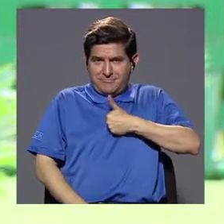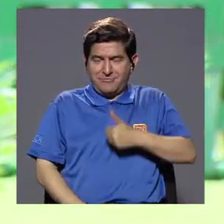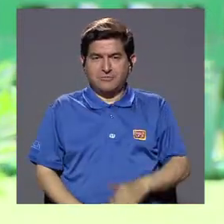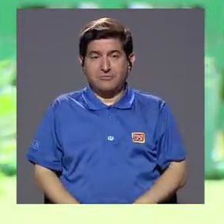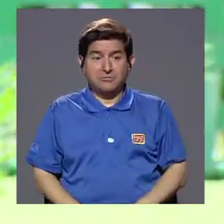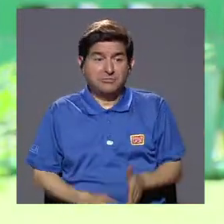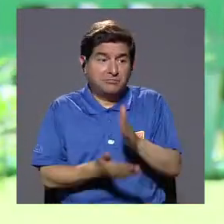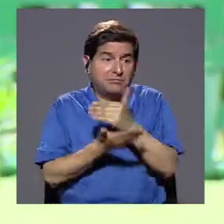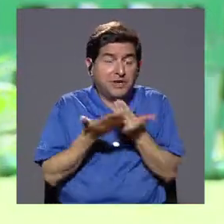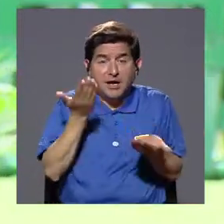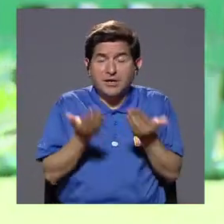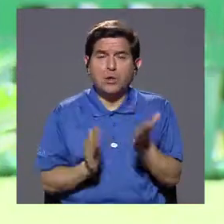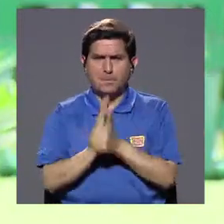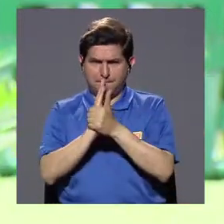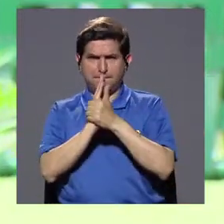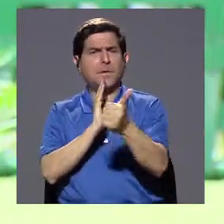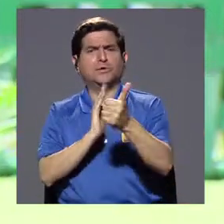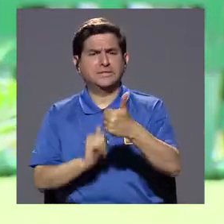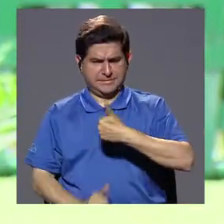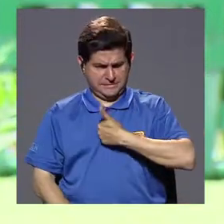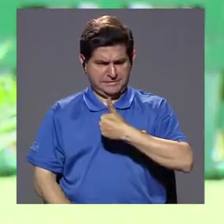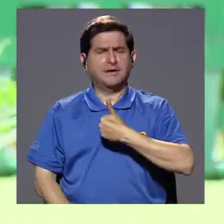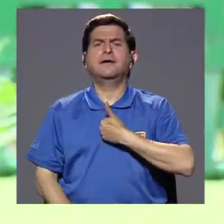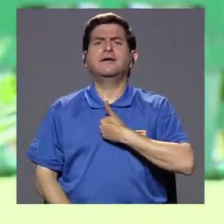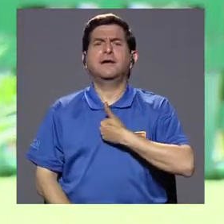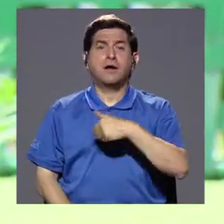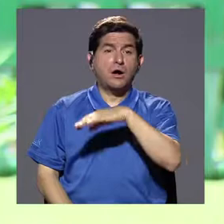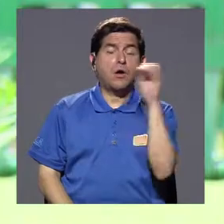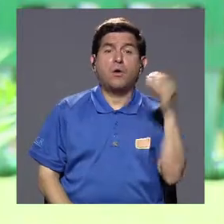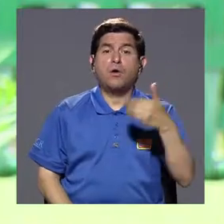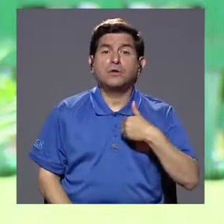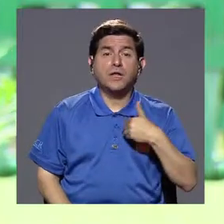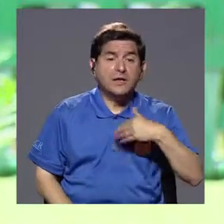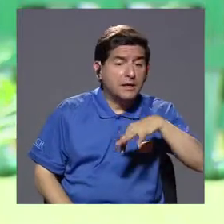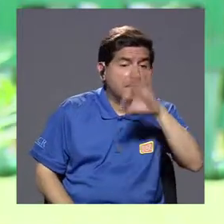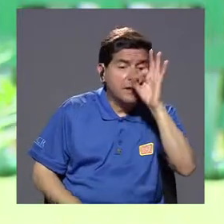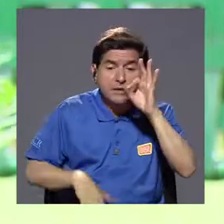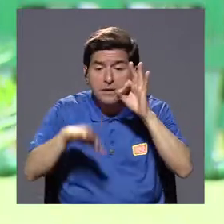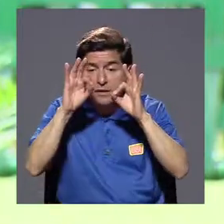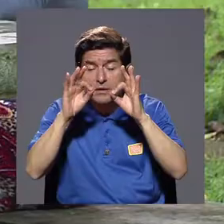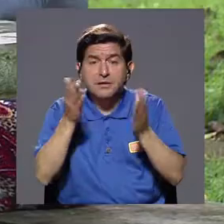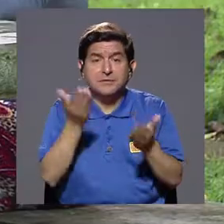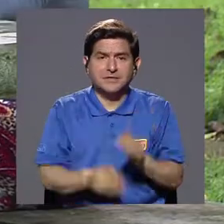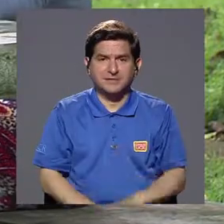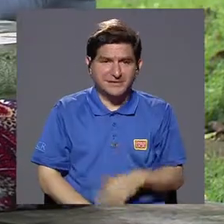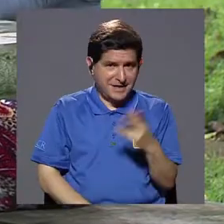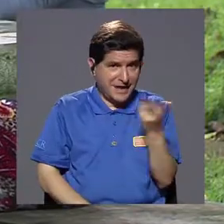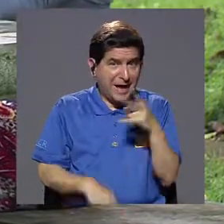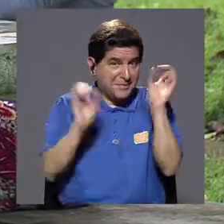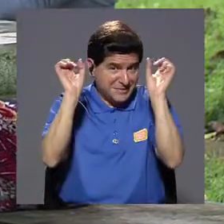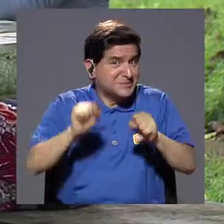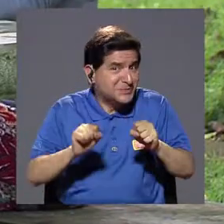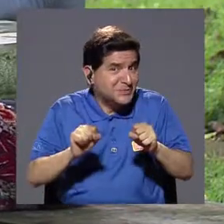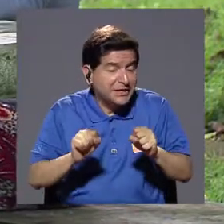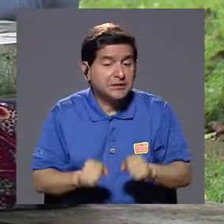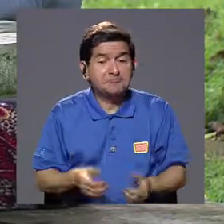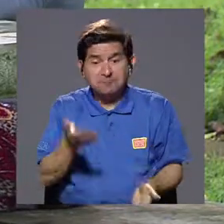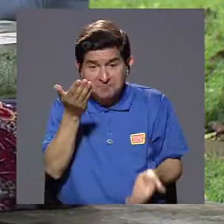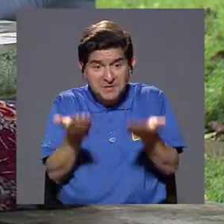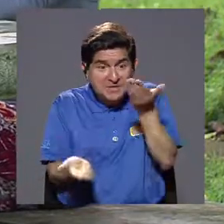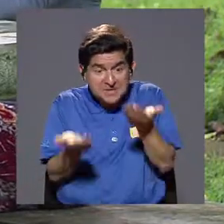será algo que podemos potenciar en uno mismo o que tenemos que descubrir pueden ser las cosas